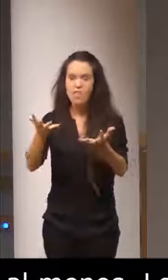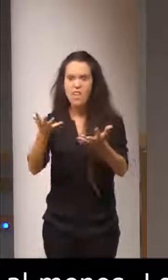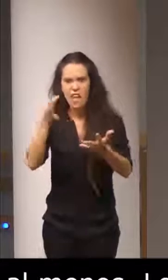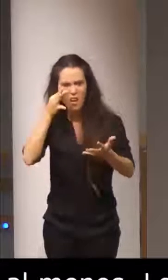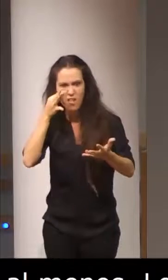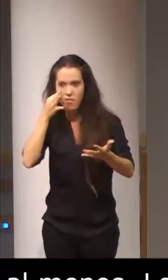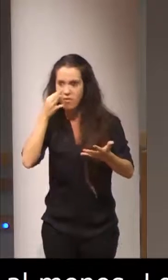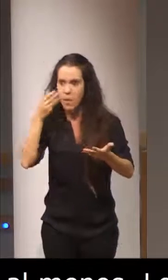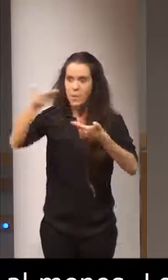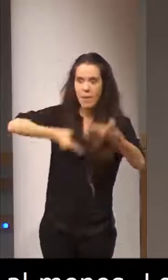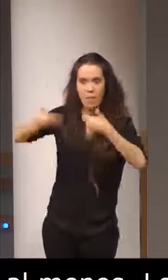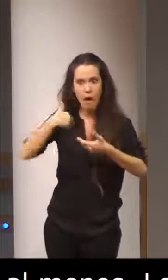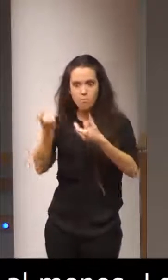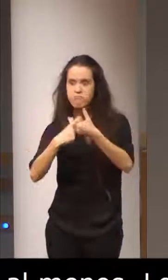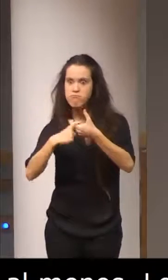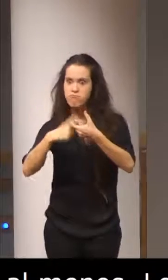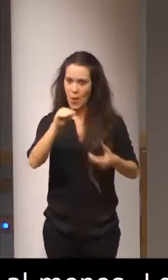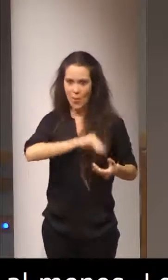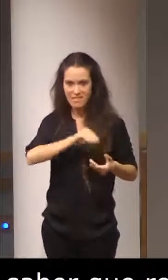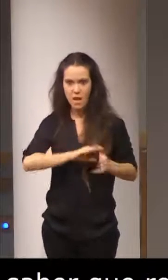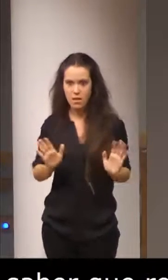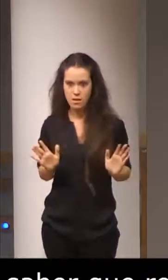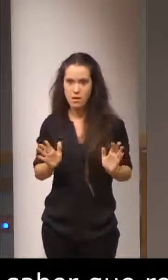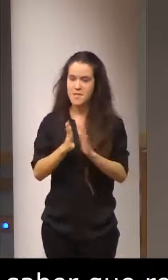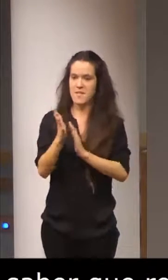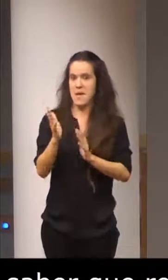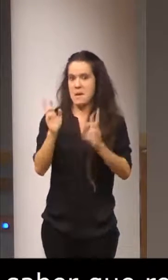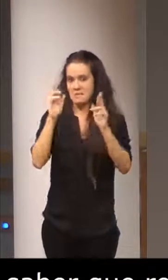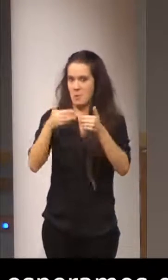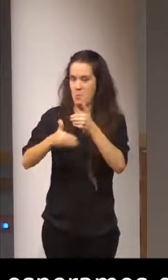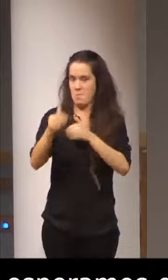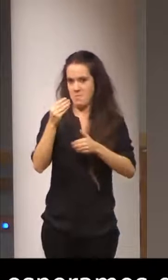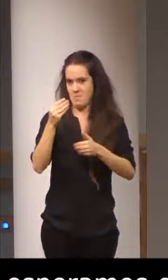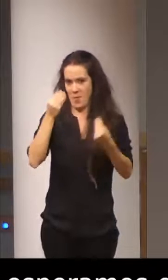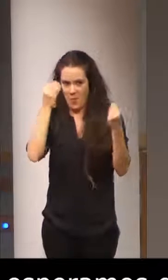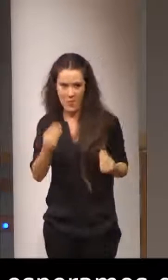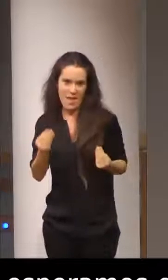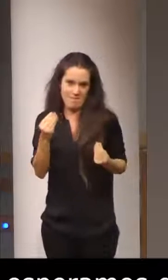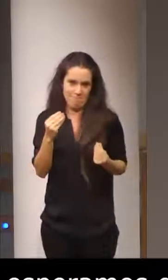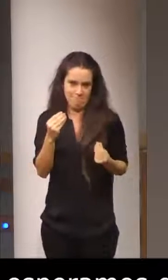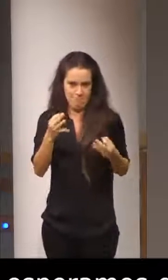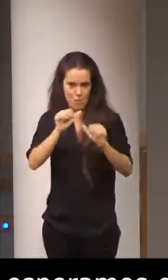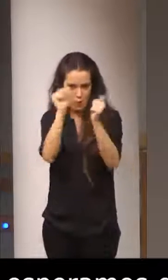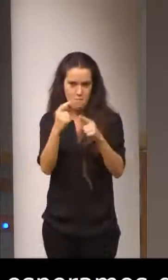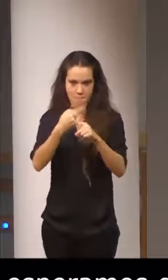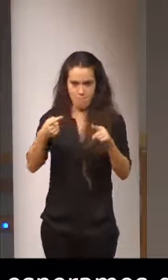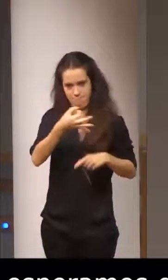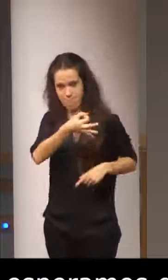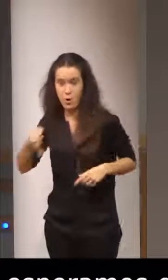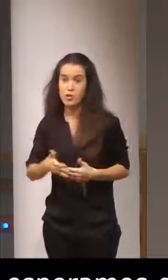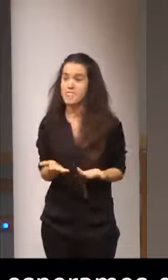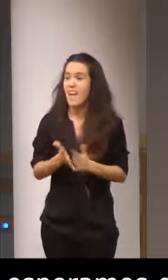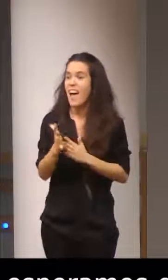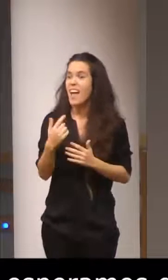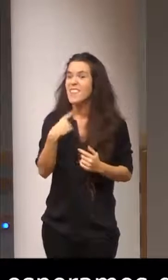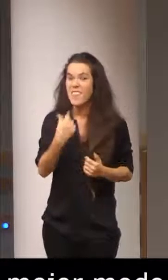real y esperamos que lo podamos hacer del mejor modo posible por tanto no puedo decirle